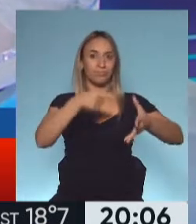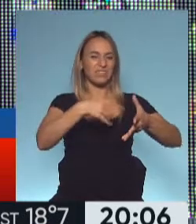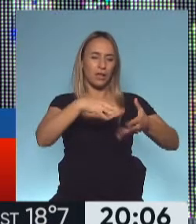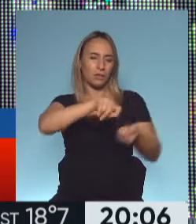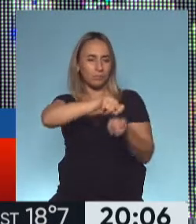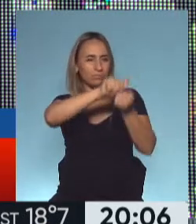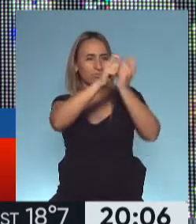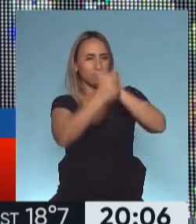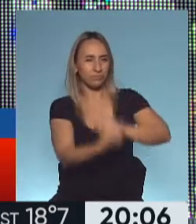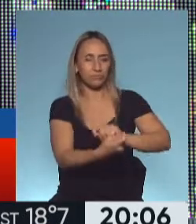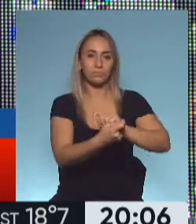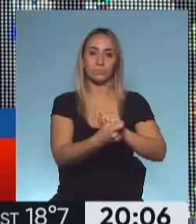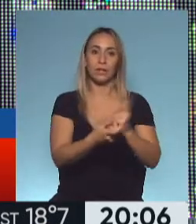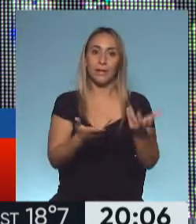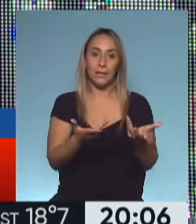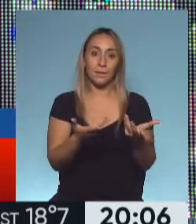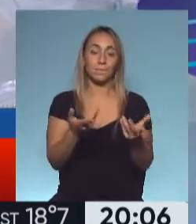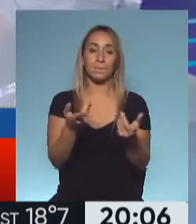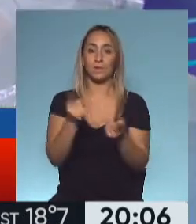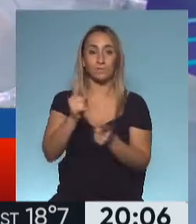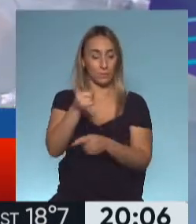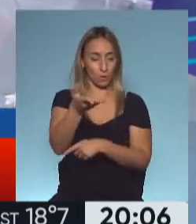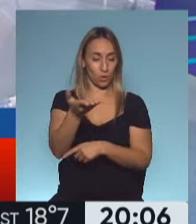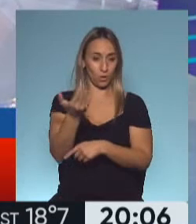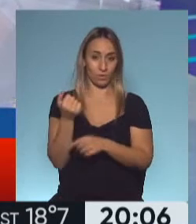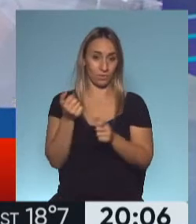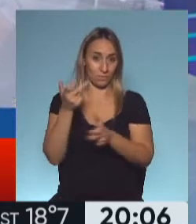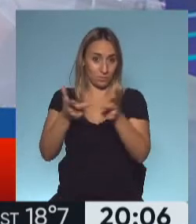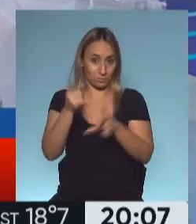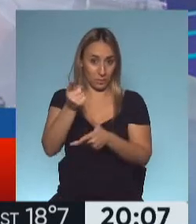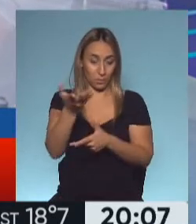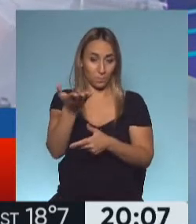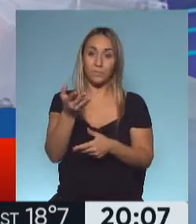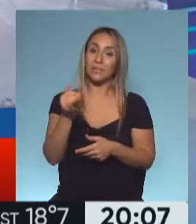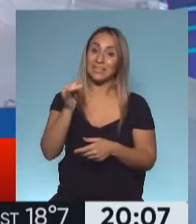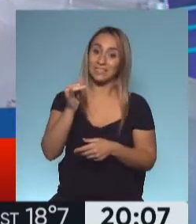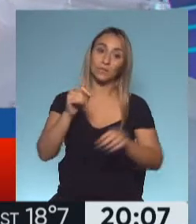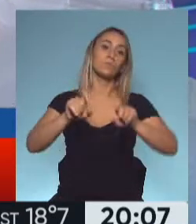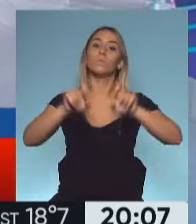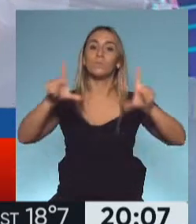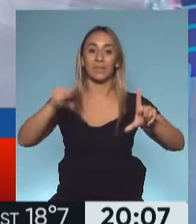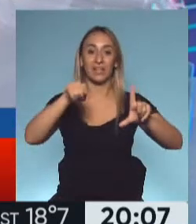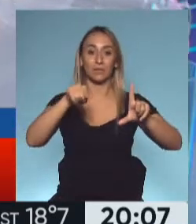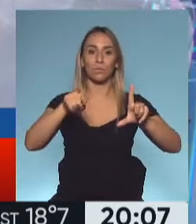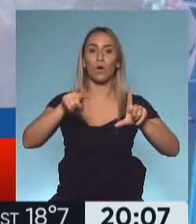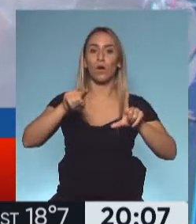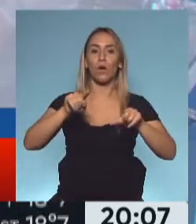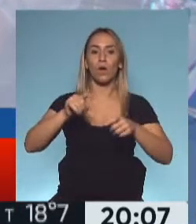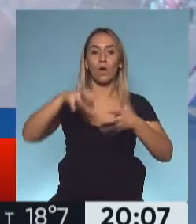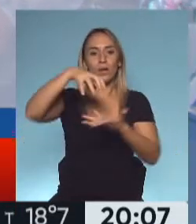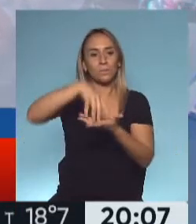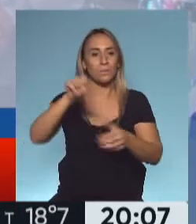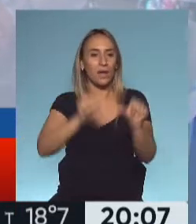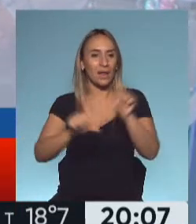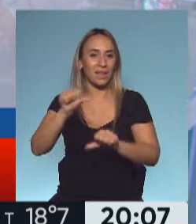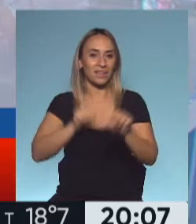hacia esa forma. Bueno, esto es lo que decías recién, ¿no? Sí, claro, esta es biocientífica, esta pyme que hoy tiene